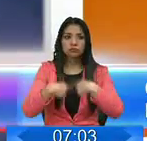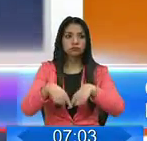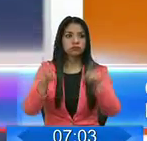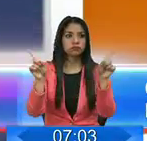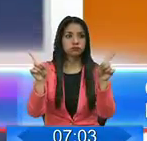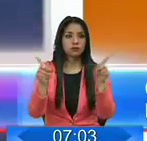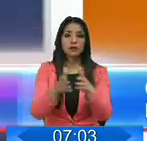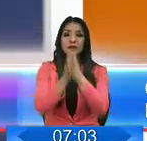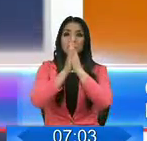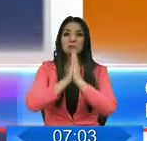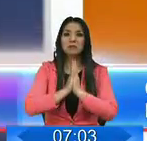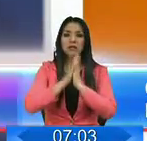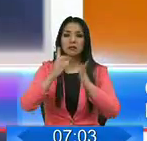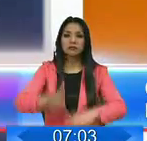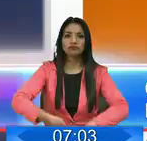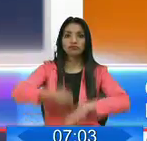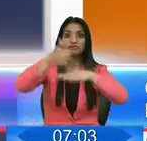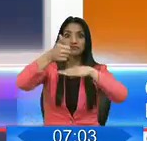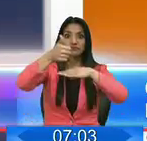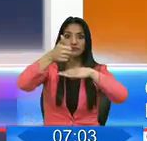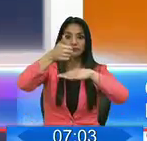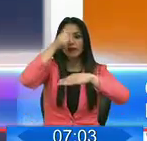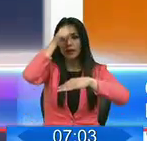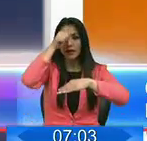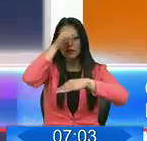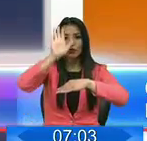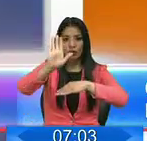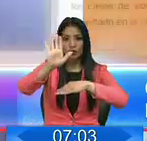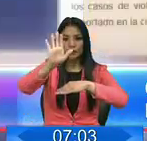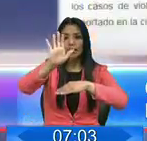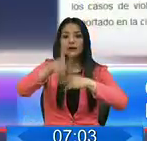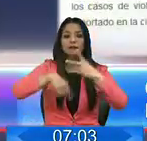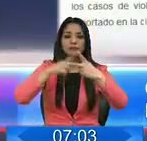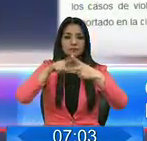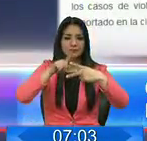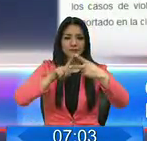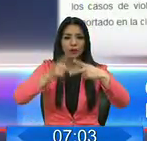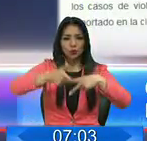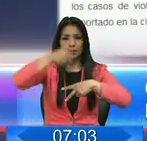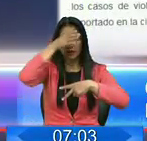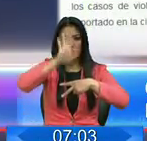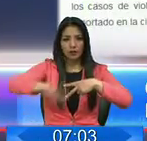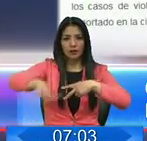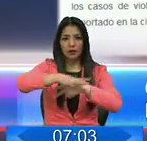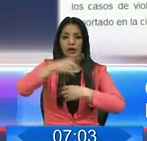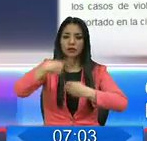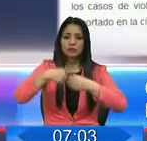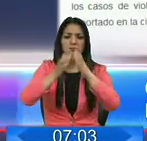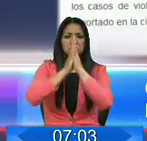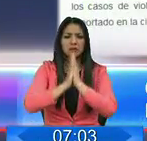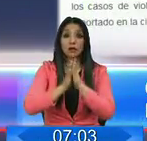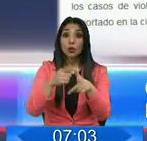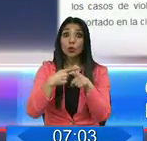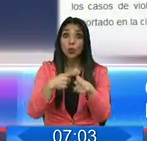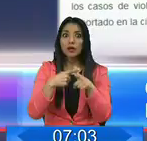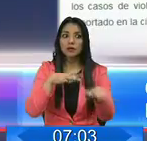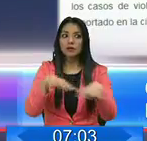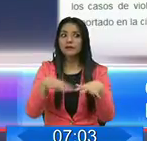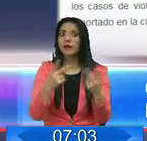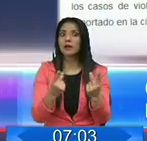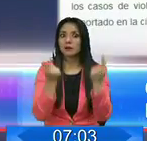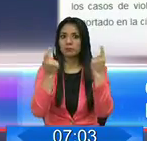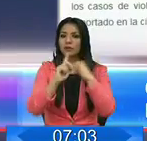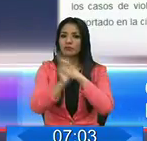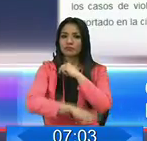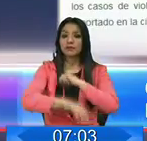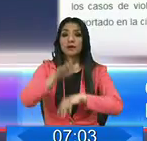exhortó a la Arquidiócesis de Quito y a la Conferencia Episcopal Ecuatoriana a tomar las acciones urgentes e inmediatas frente a los